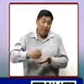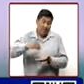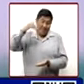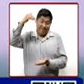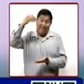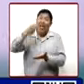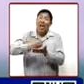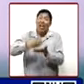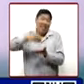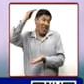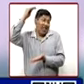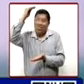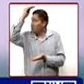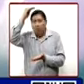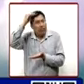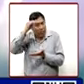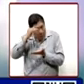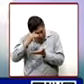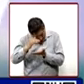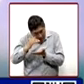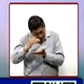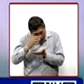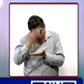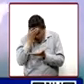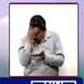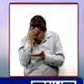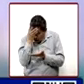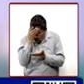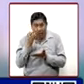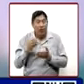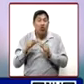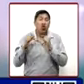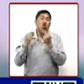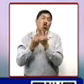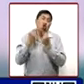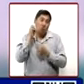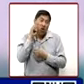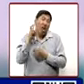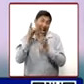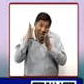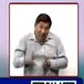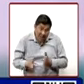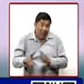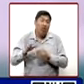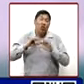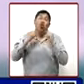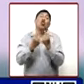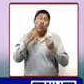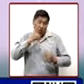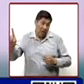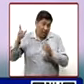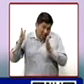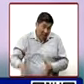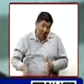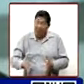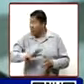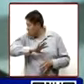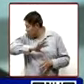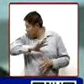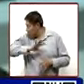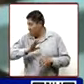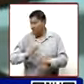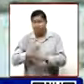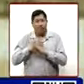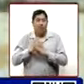antes. El gas se ha agotado. La derecha y el ala evista nos niegan, hermanos, la aprobación de créditos.